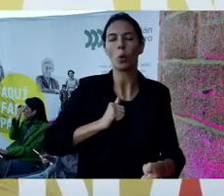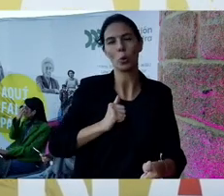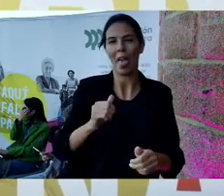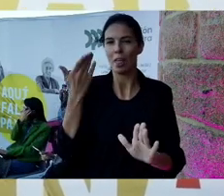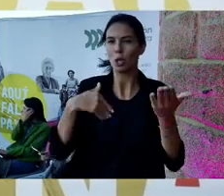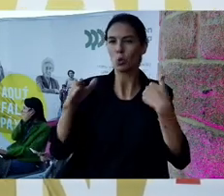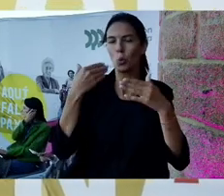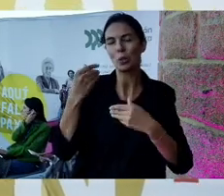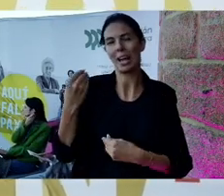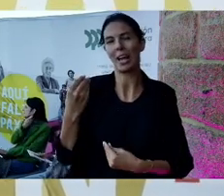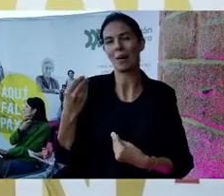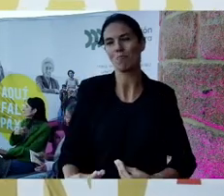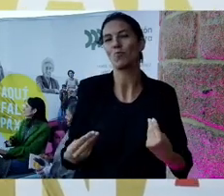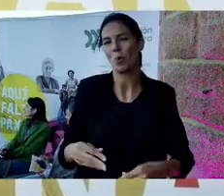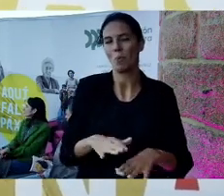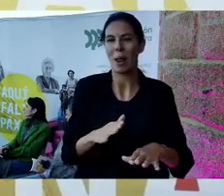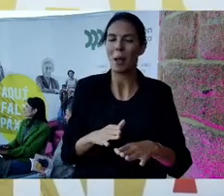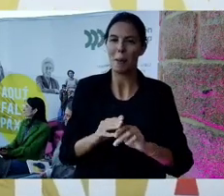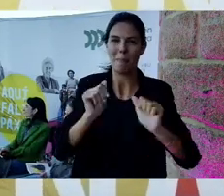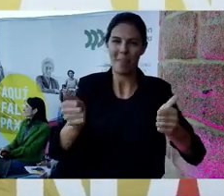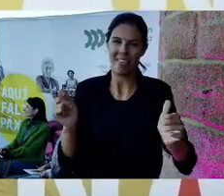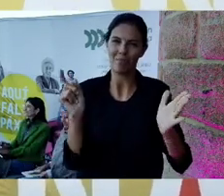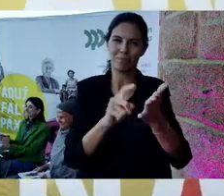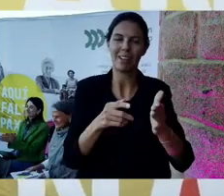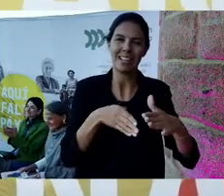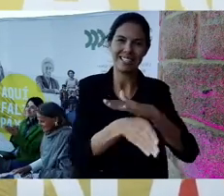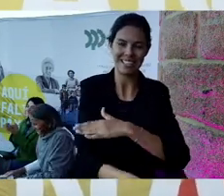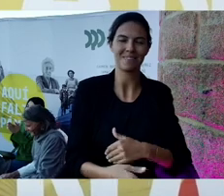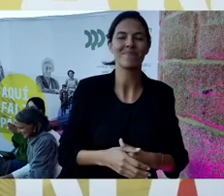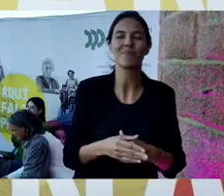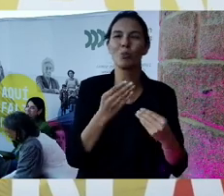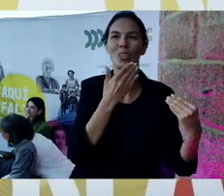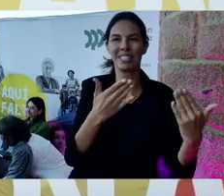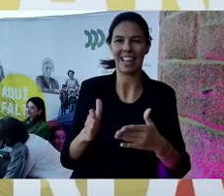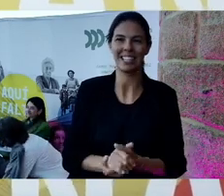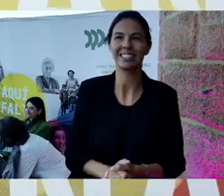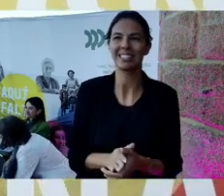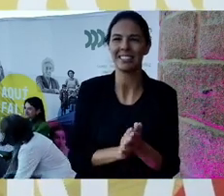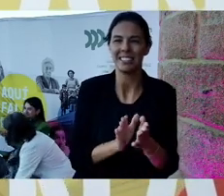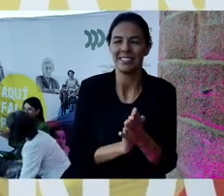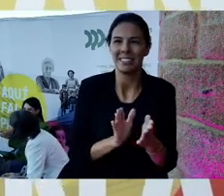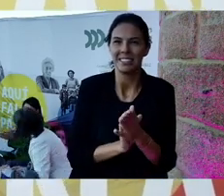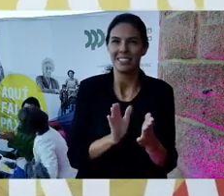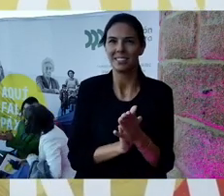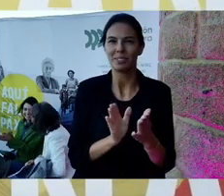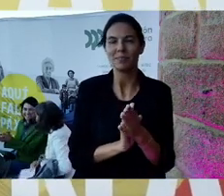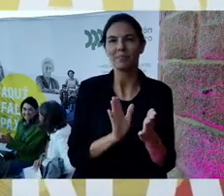boa oportunidade, unha boa excusa para empezar a facelo. Moitísimas grazas e boa tarde.